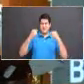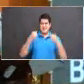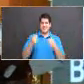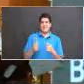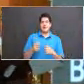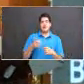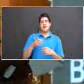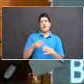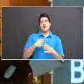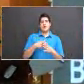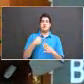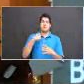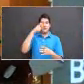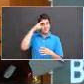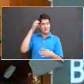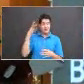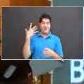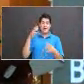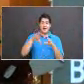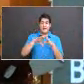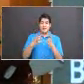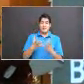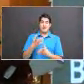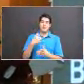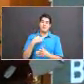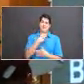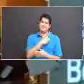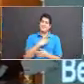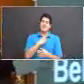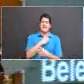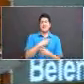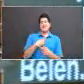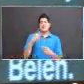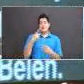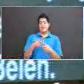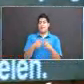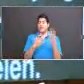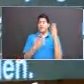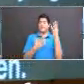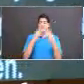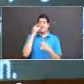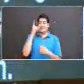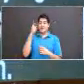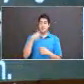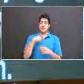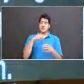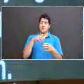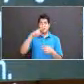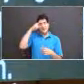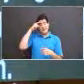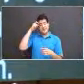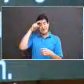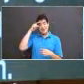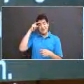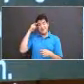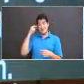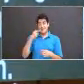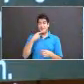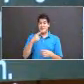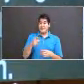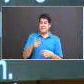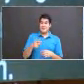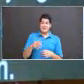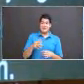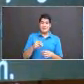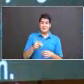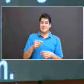Yo ya tenía ese anhelo por servirle al Señor. Y entonces yo estaba trabajando en lo secular y decía, no hombre, pero es que tengo que sacar todo